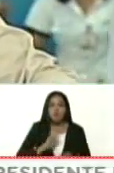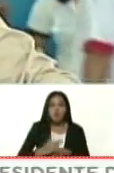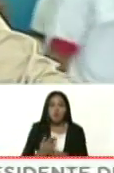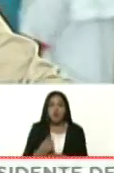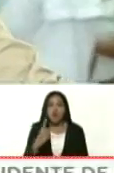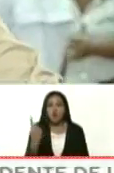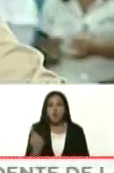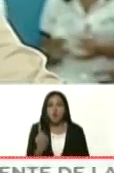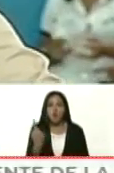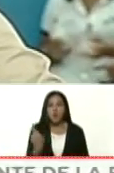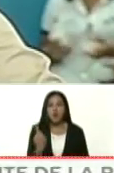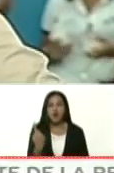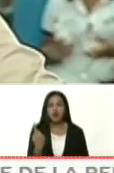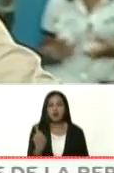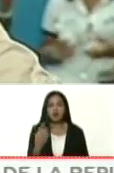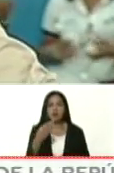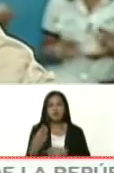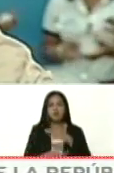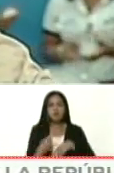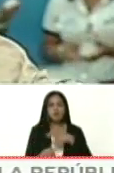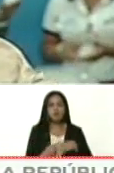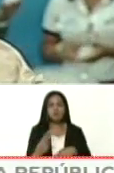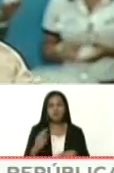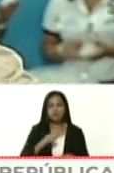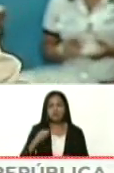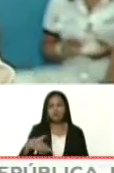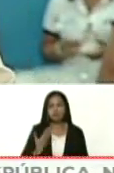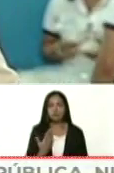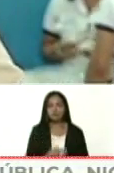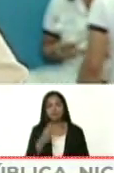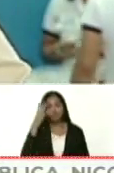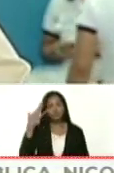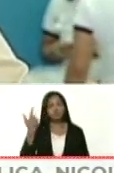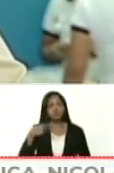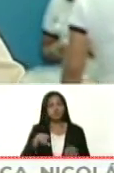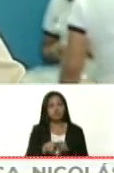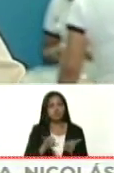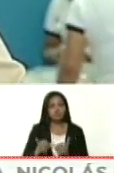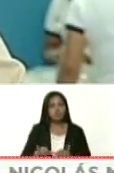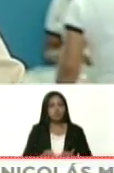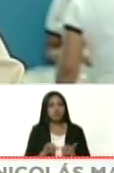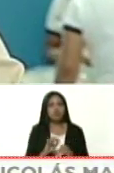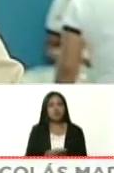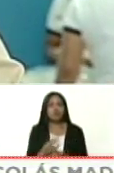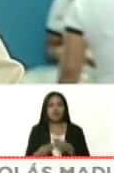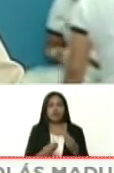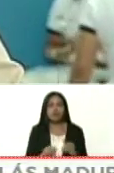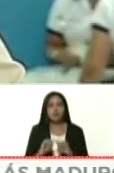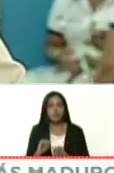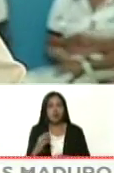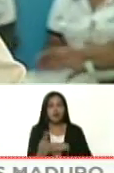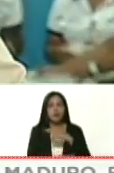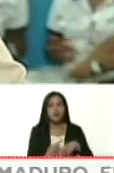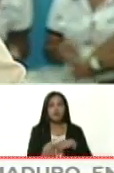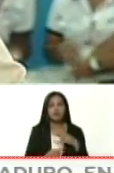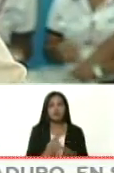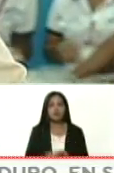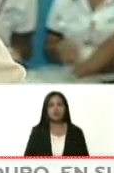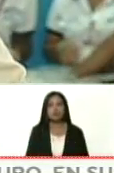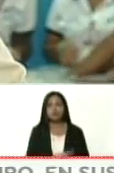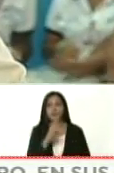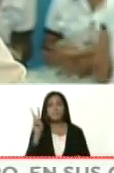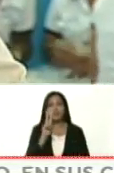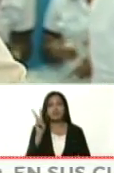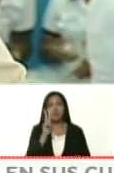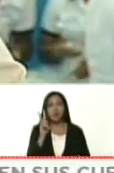una revolución. Solo es posible soñarlo y hacerlo en revolución.